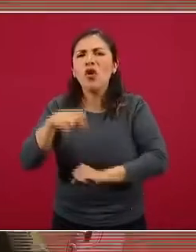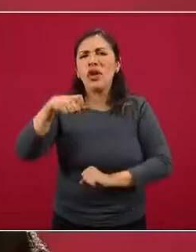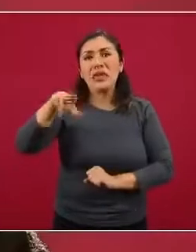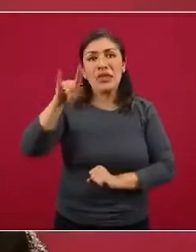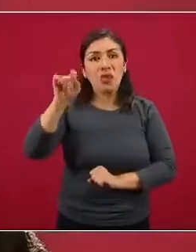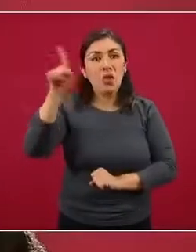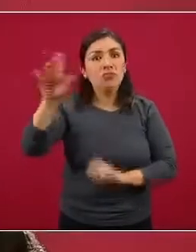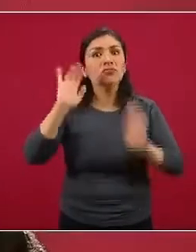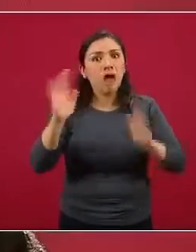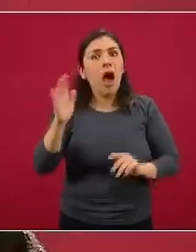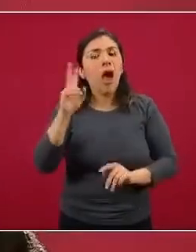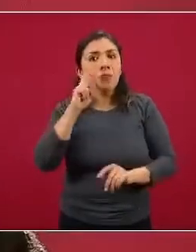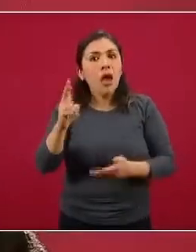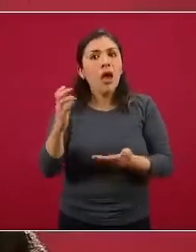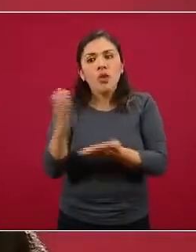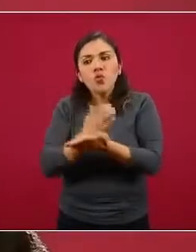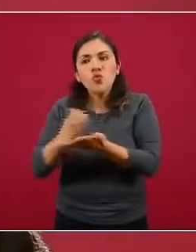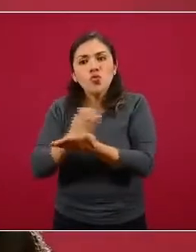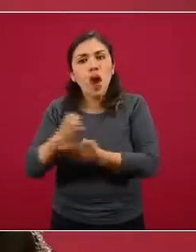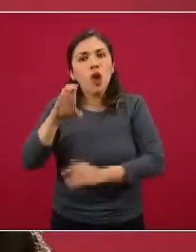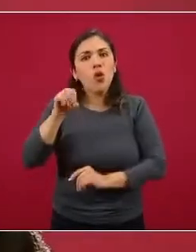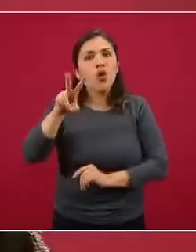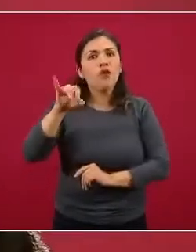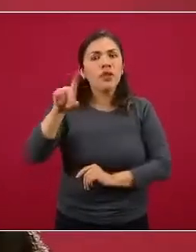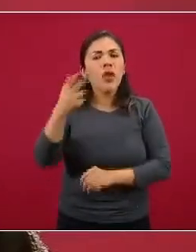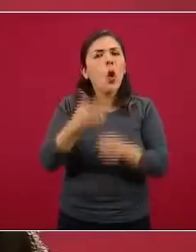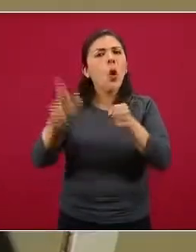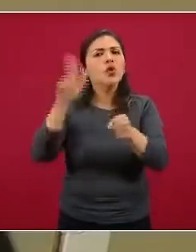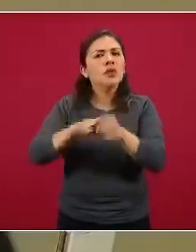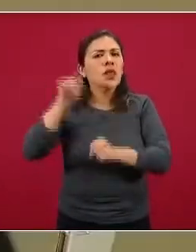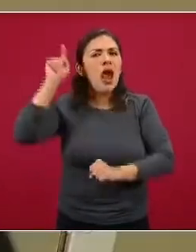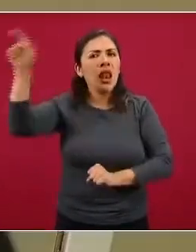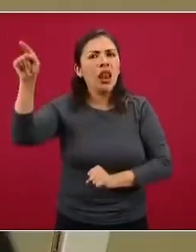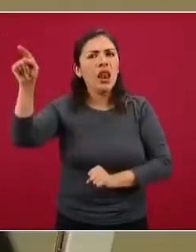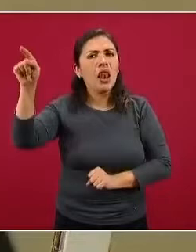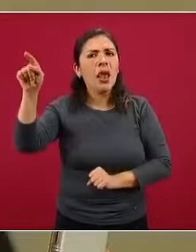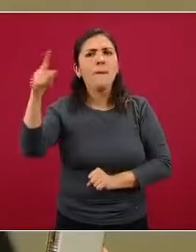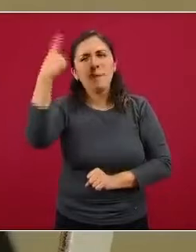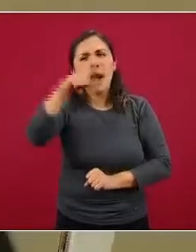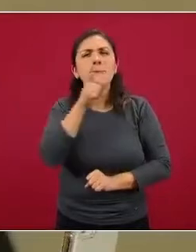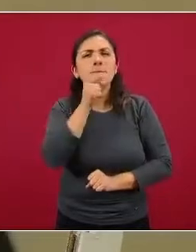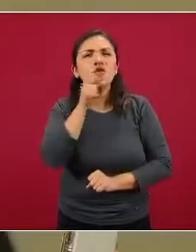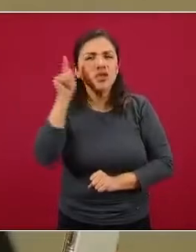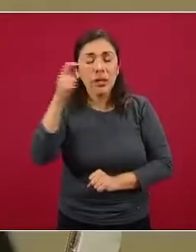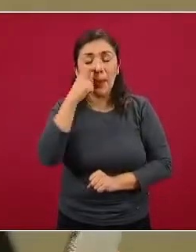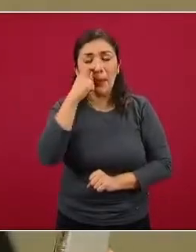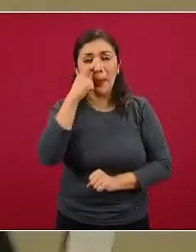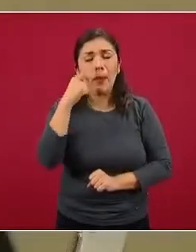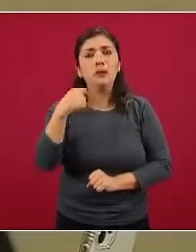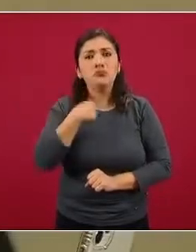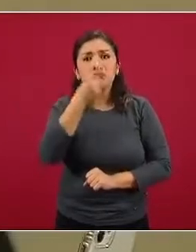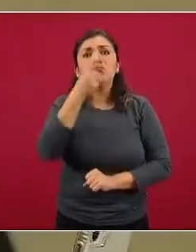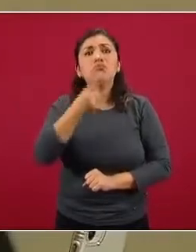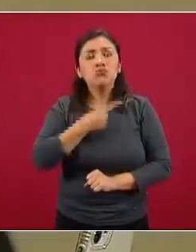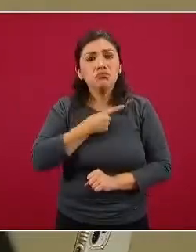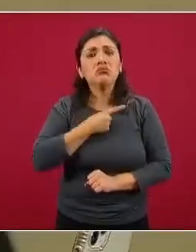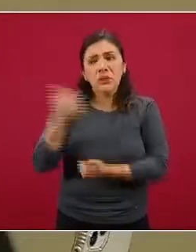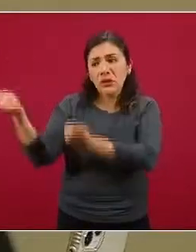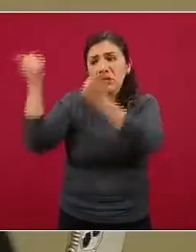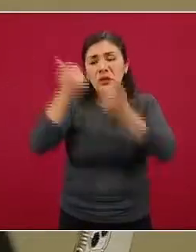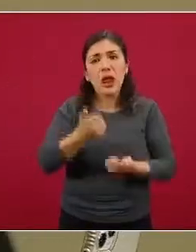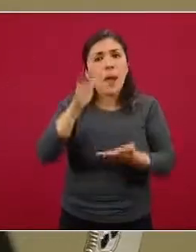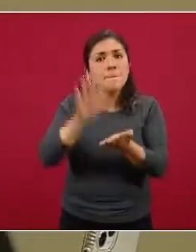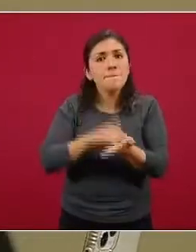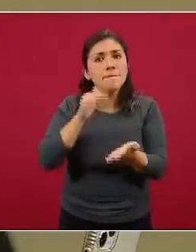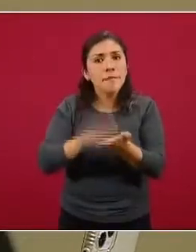ya han resuelto muchos casos de COVID en un hospital de policía y me han traído los